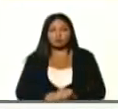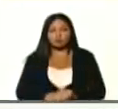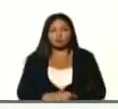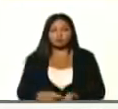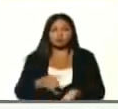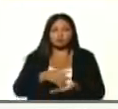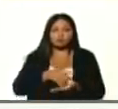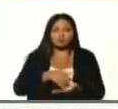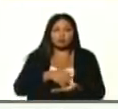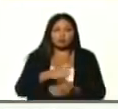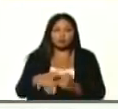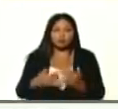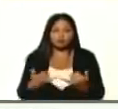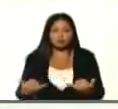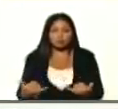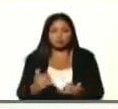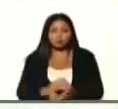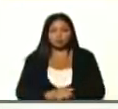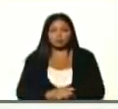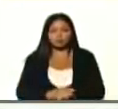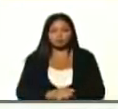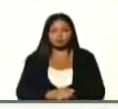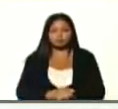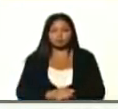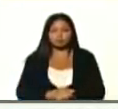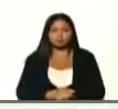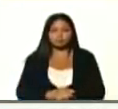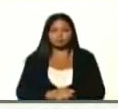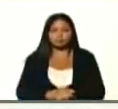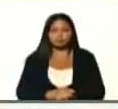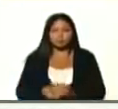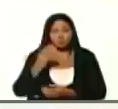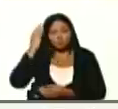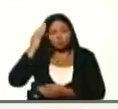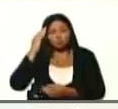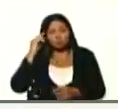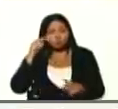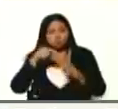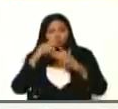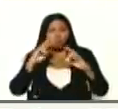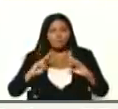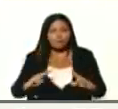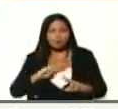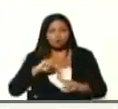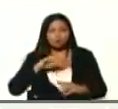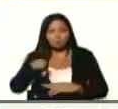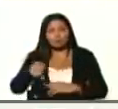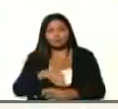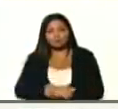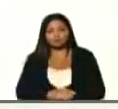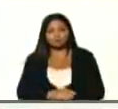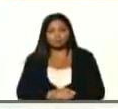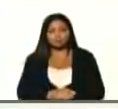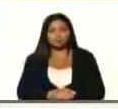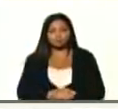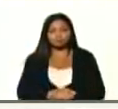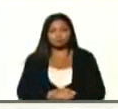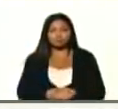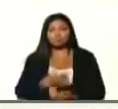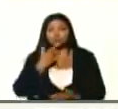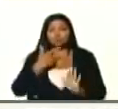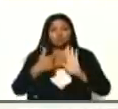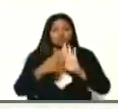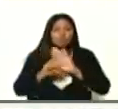vulnerables, obviamente por su concentración humana de nuestro país. Y el mensaje es muy